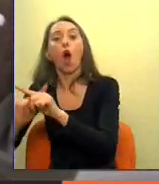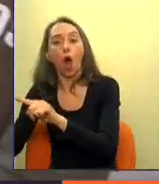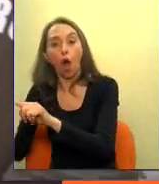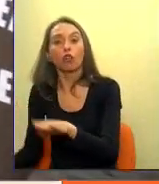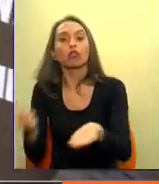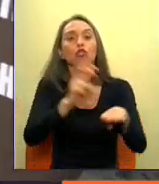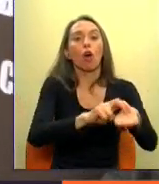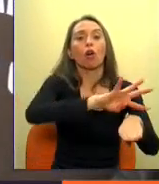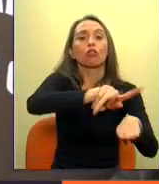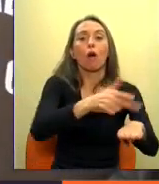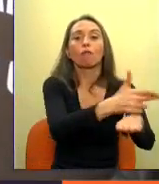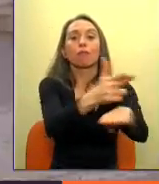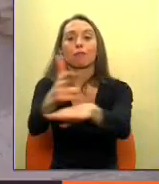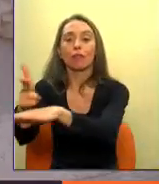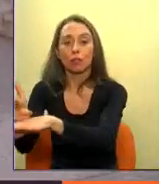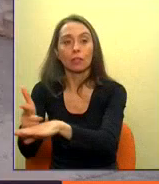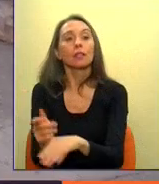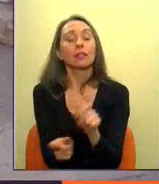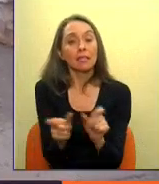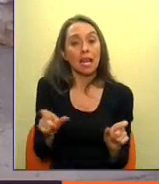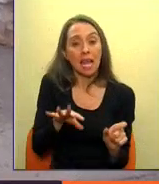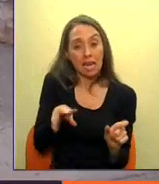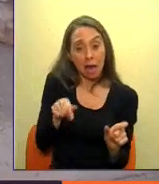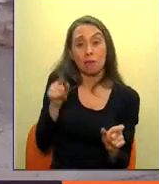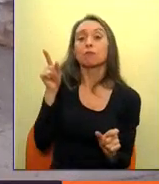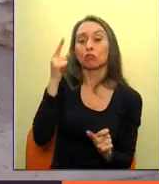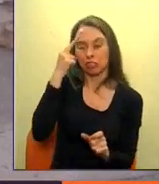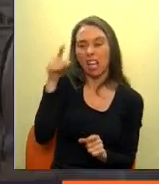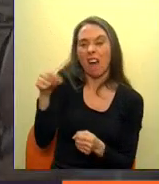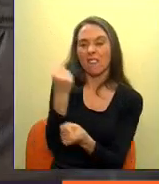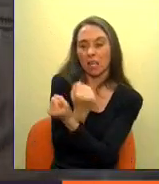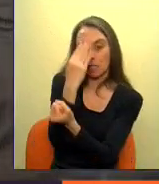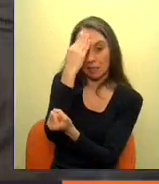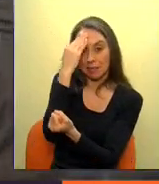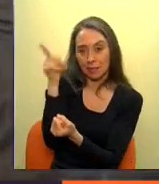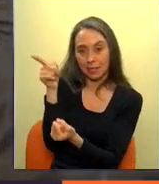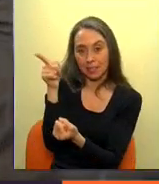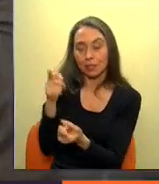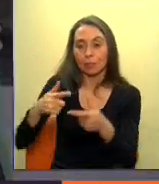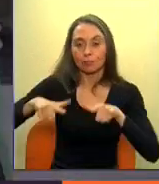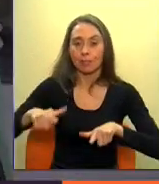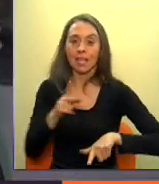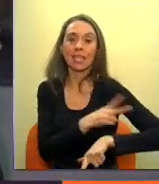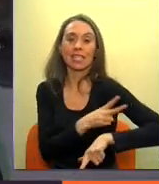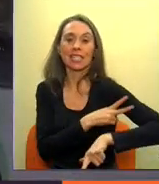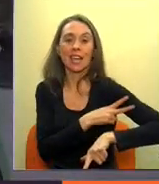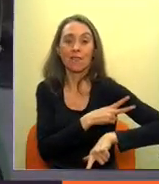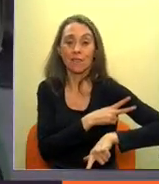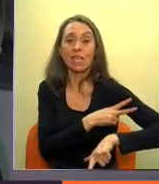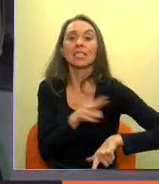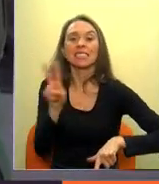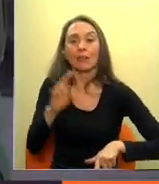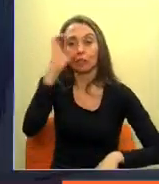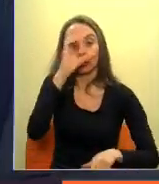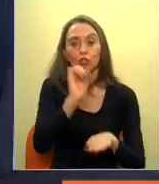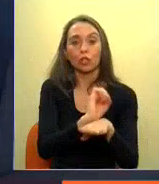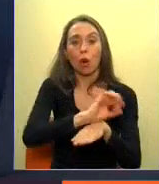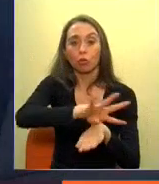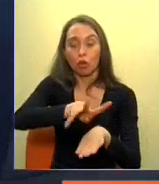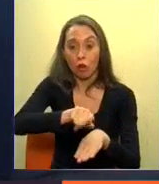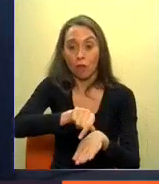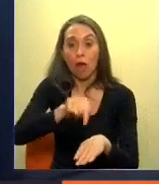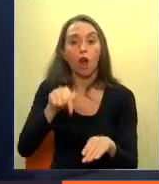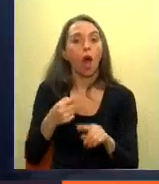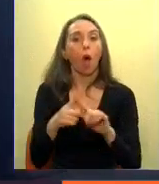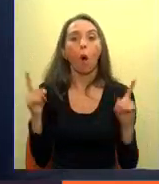carabineros dice tenido identificada según el jefe del servicio de encargo y búsqueda de vehículos de la policía uniformada los robos de autos hoy tienen